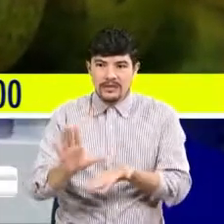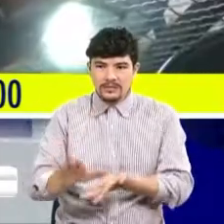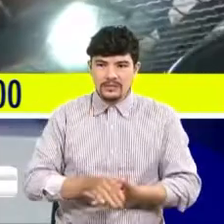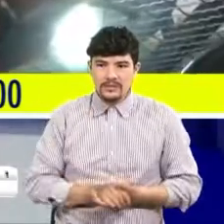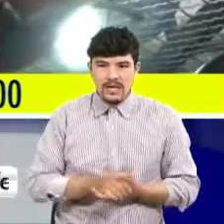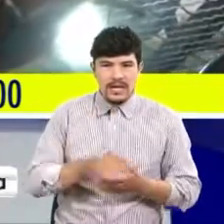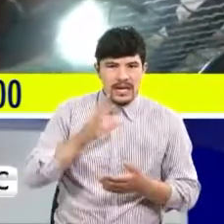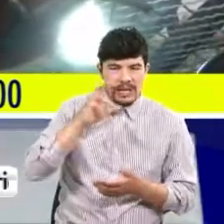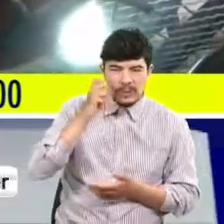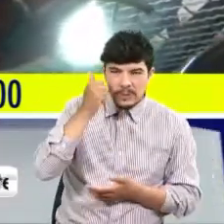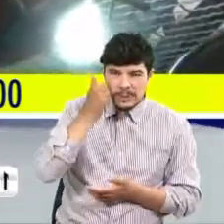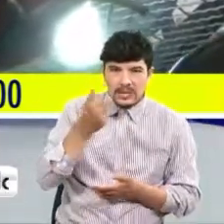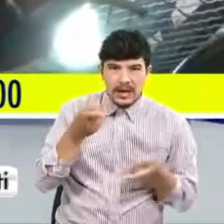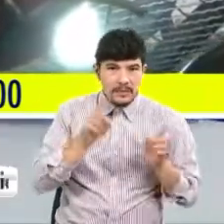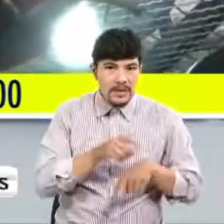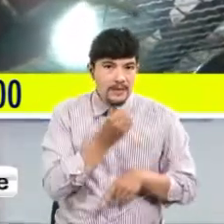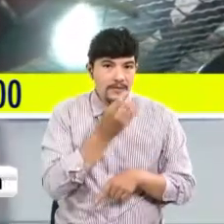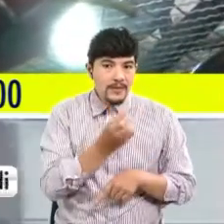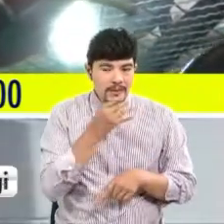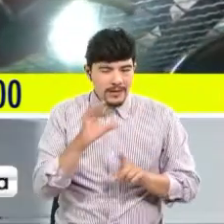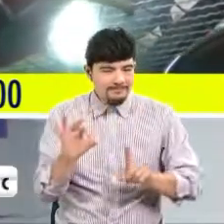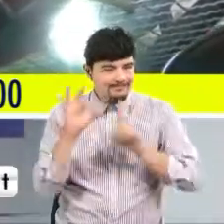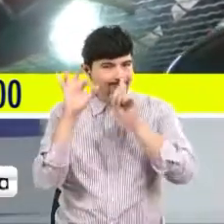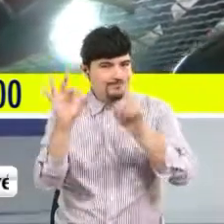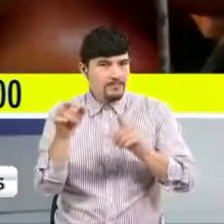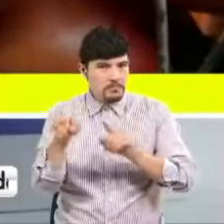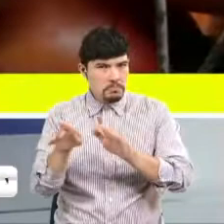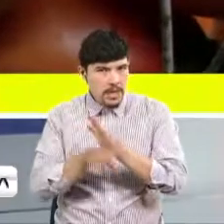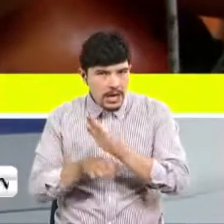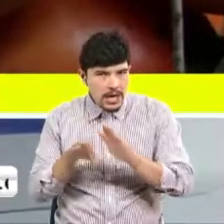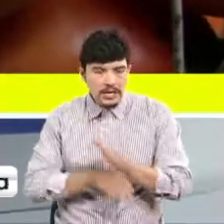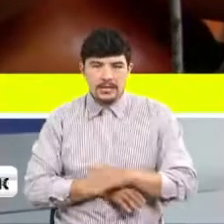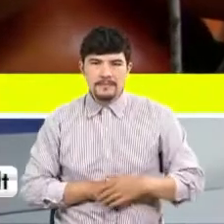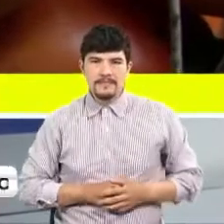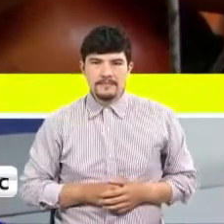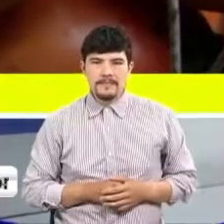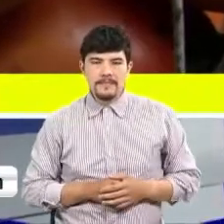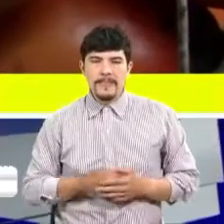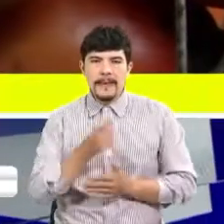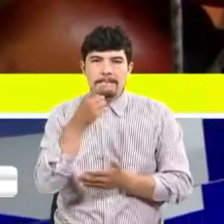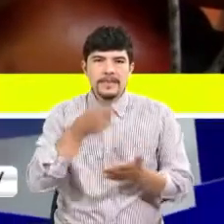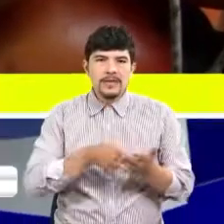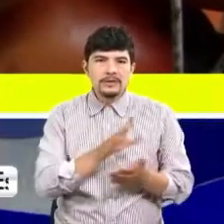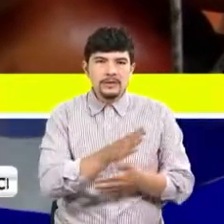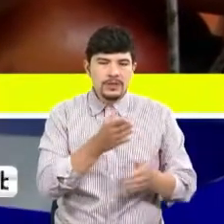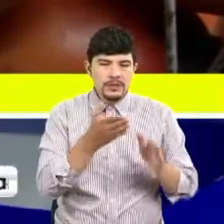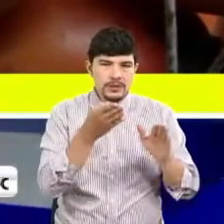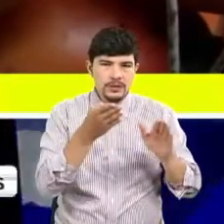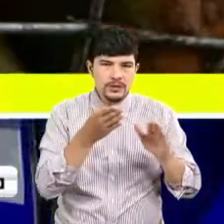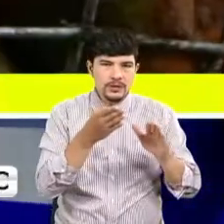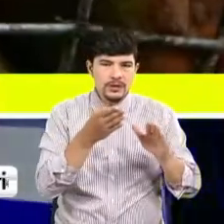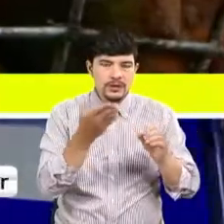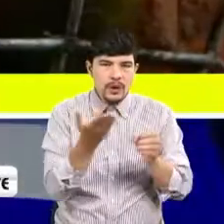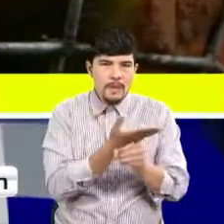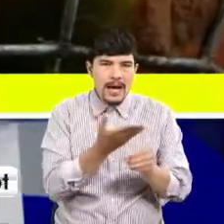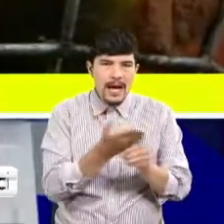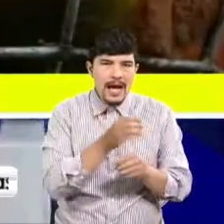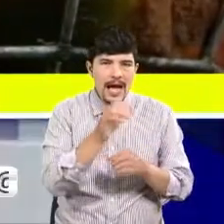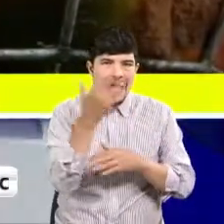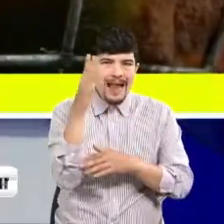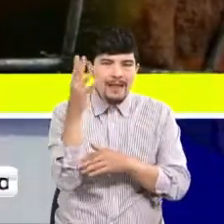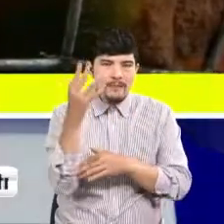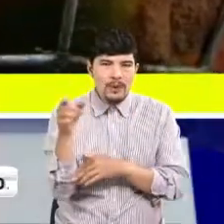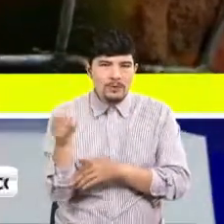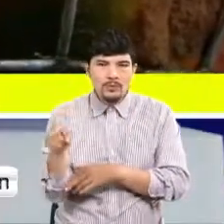barato. La frutica está excelente y está baratica. Está a 1000 pesos el tomate de árbol. El lulo está a